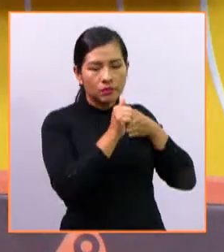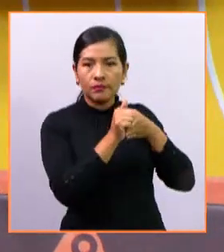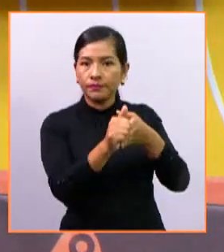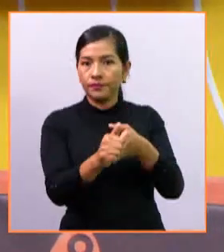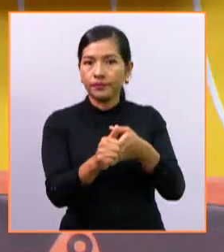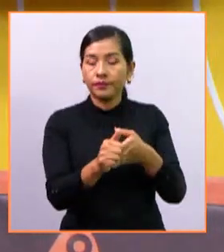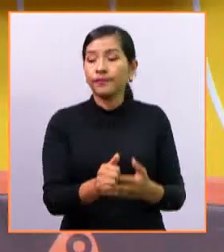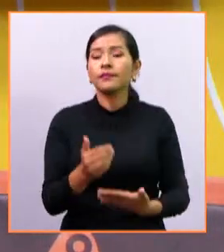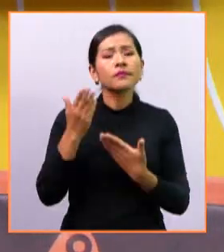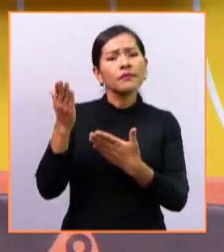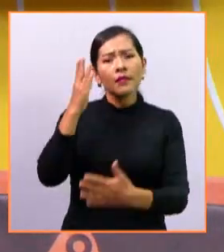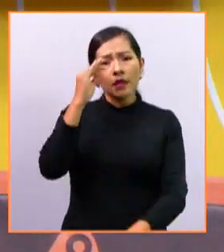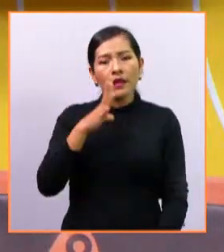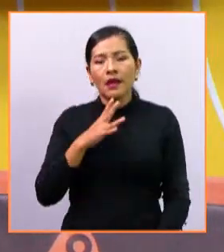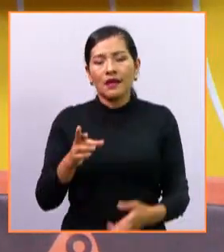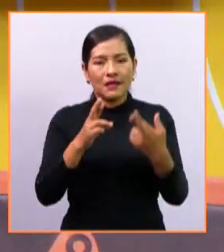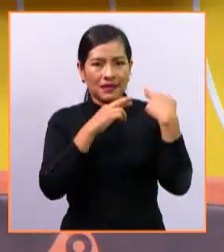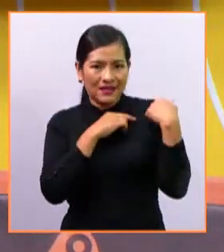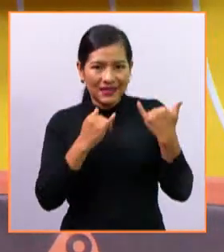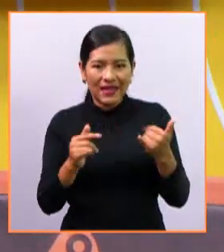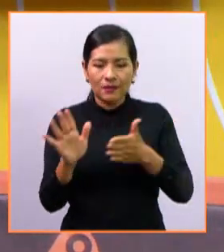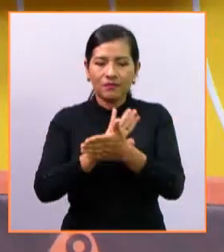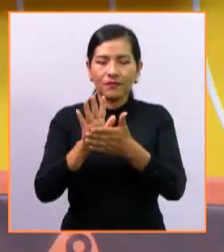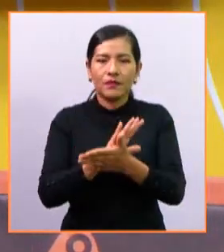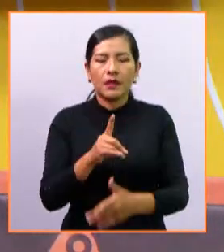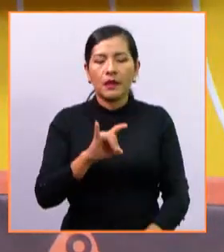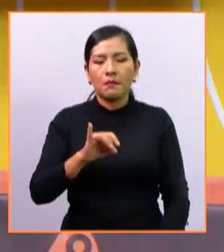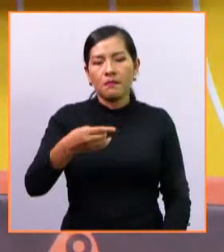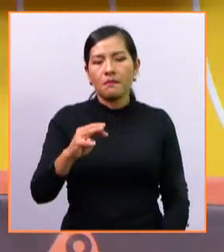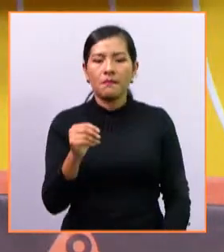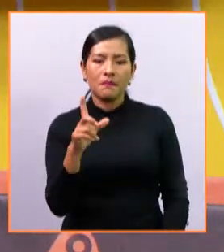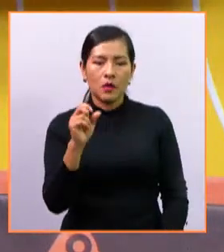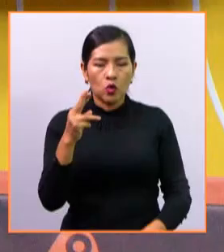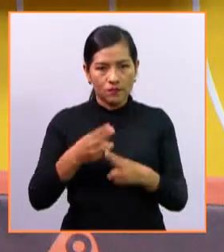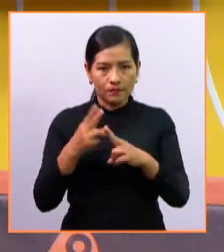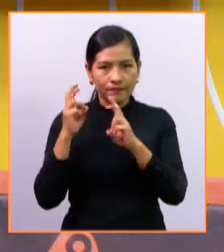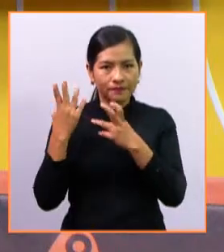ahora también como protagonista de la cinta Pigmalión.